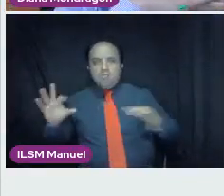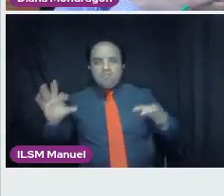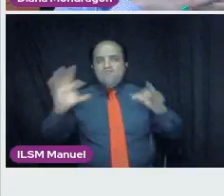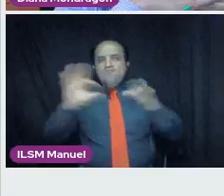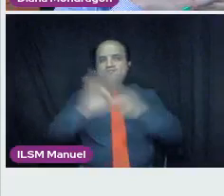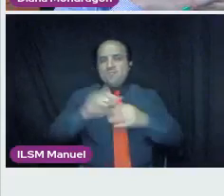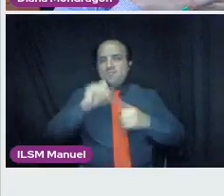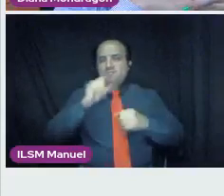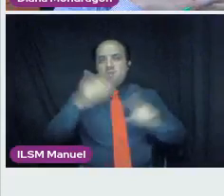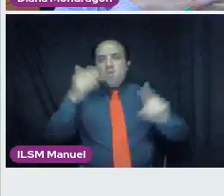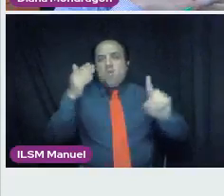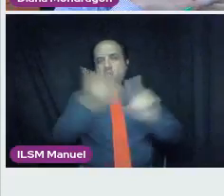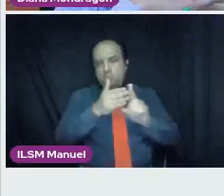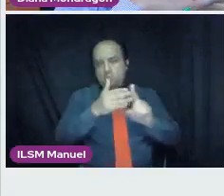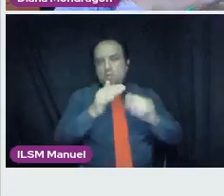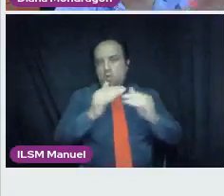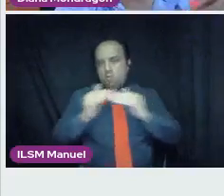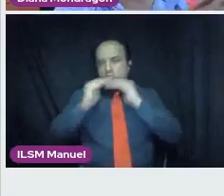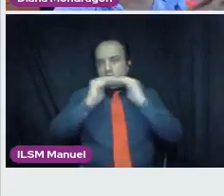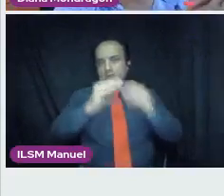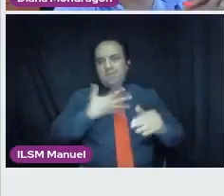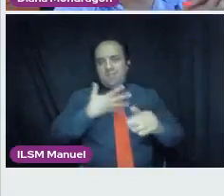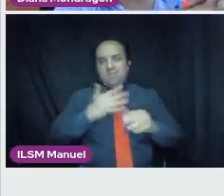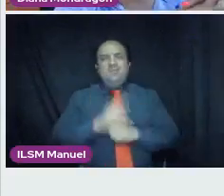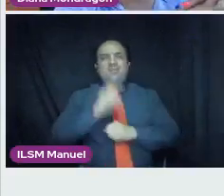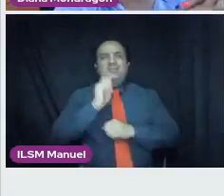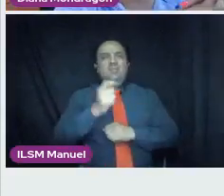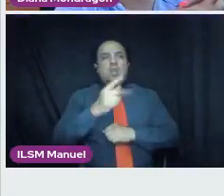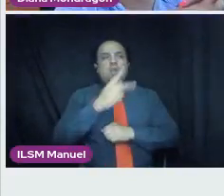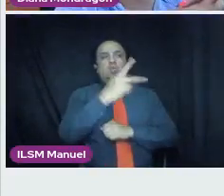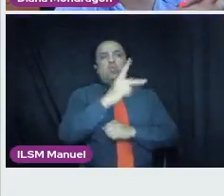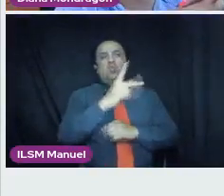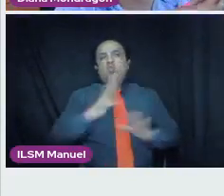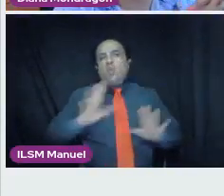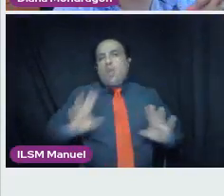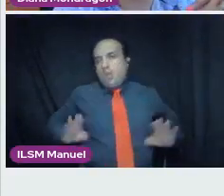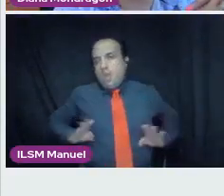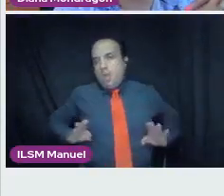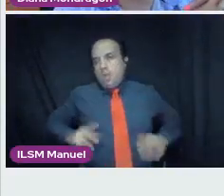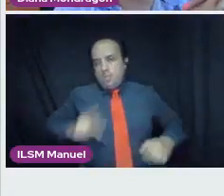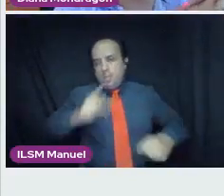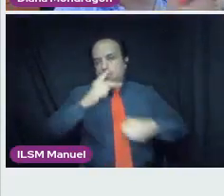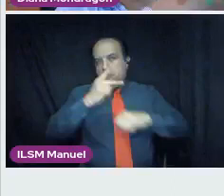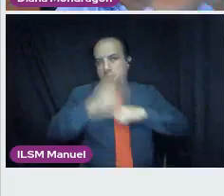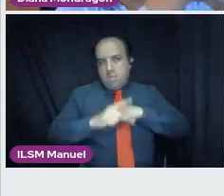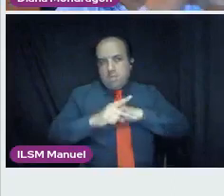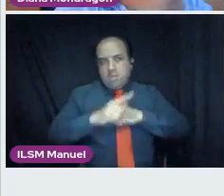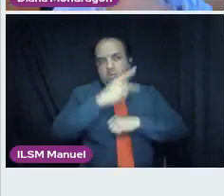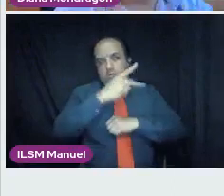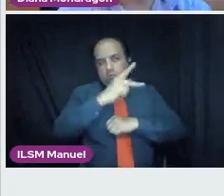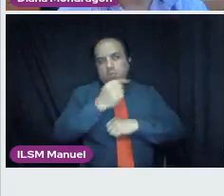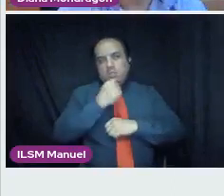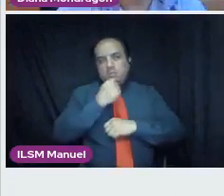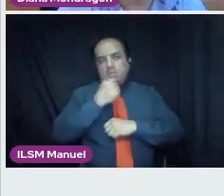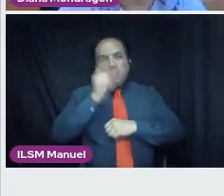mismo objetivo en común, que era el disminuir las conductas de riesgo en los niños y las niñas.